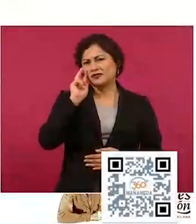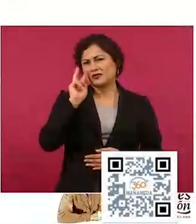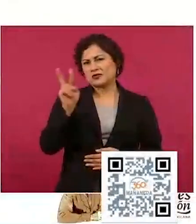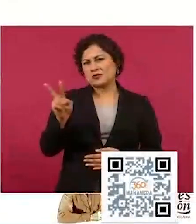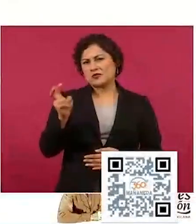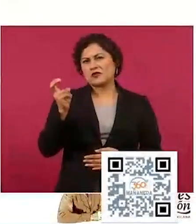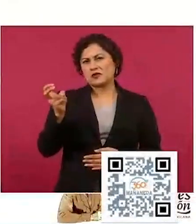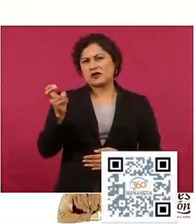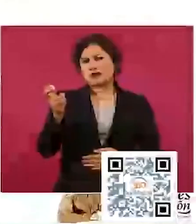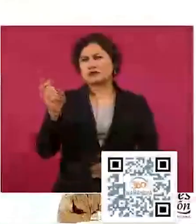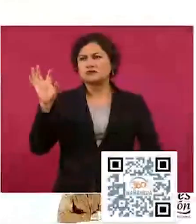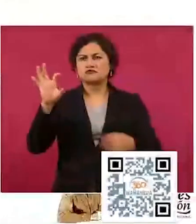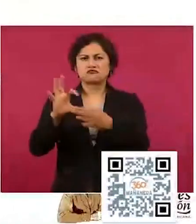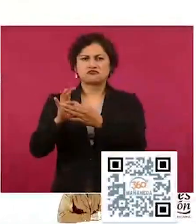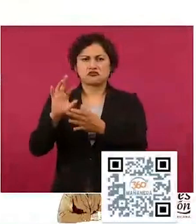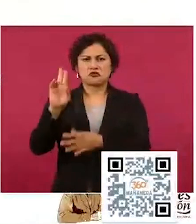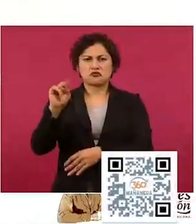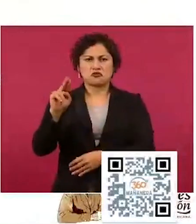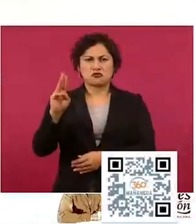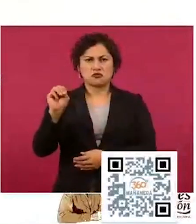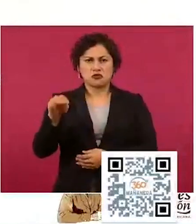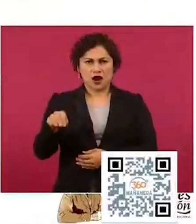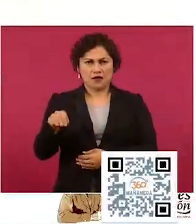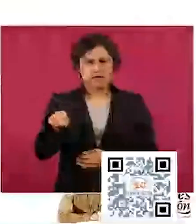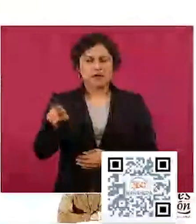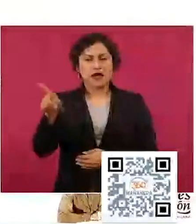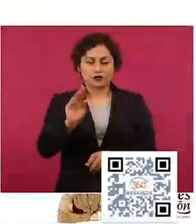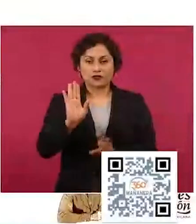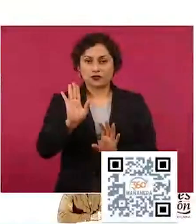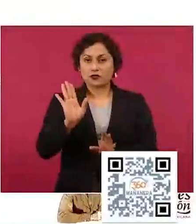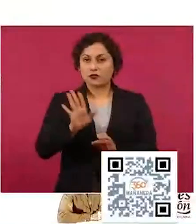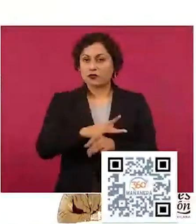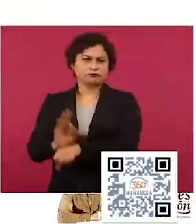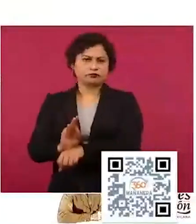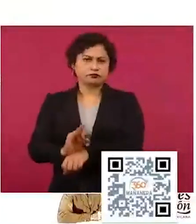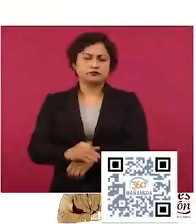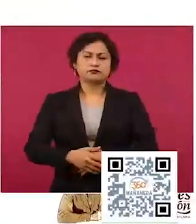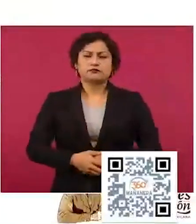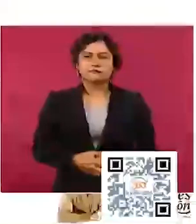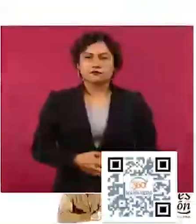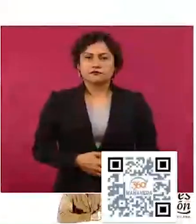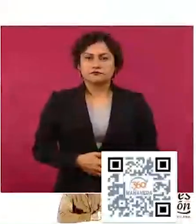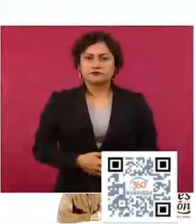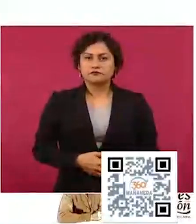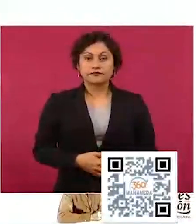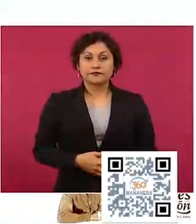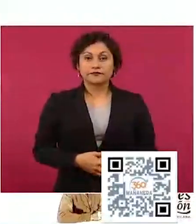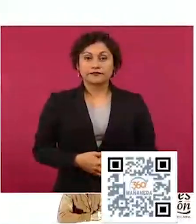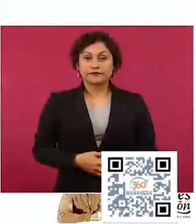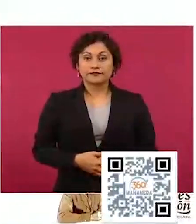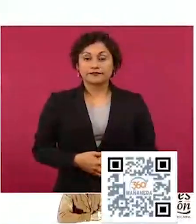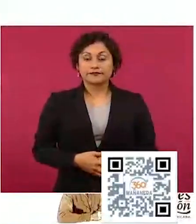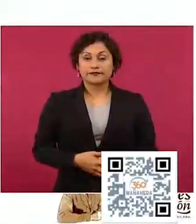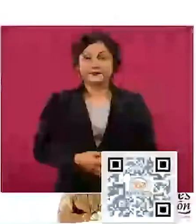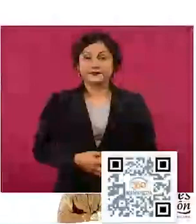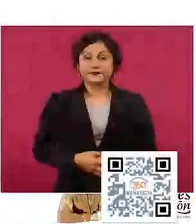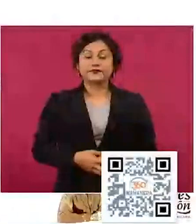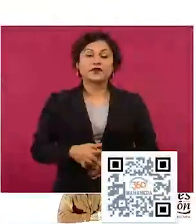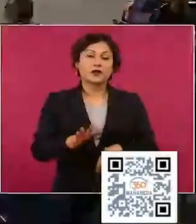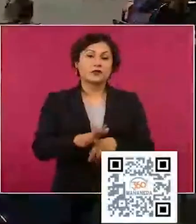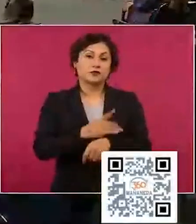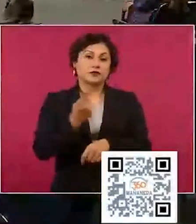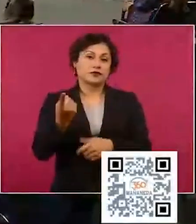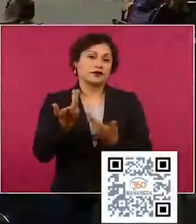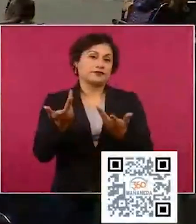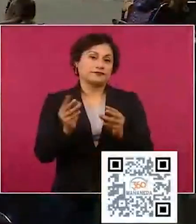la UNAM pero no como rector es que ahí les dan cabida ni les pagan muy bien porque son